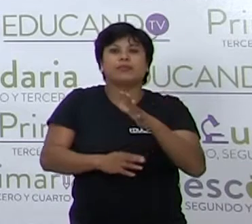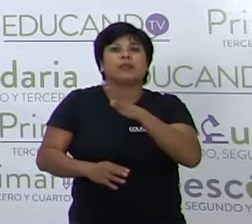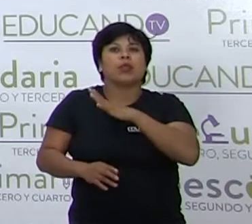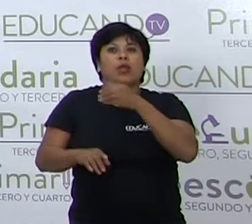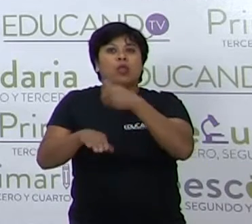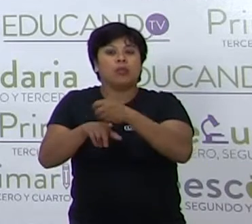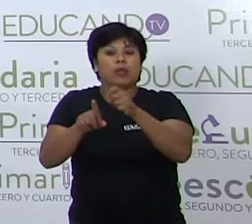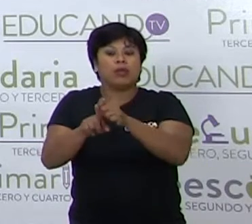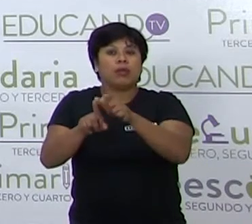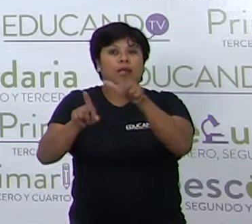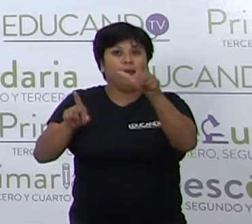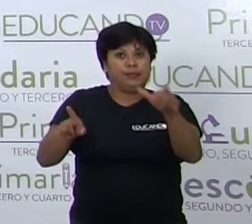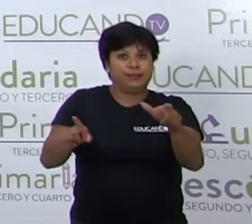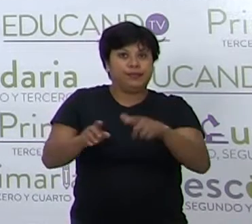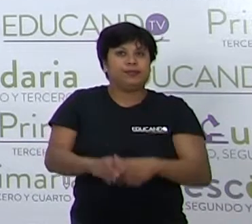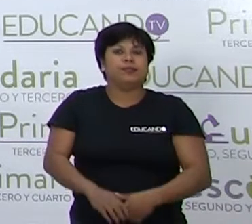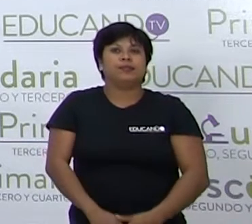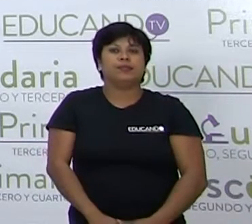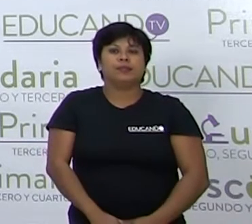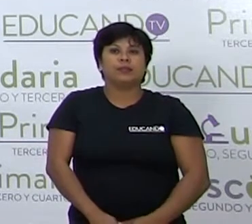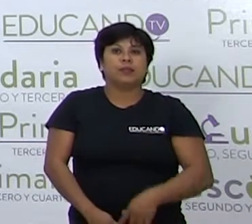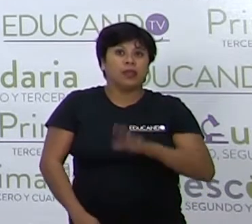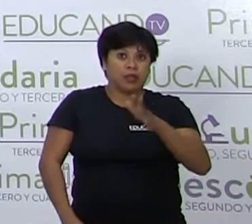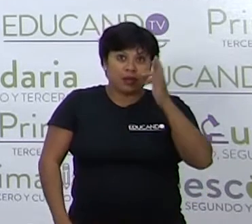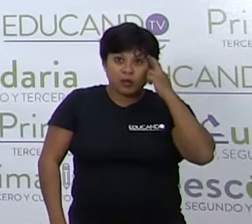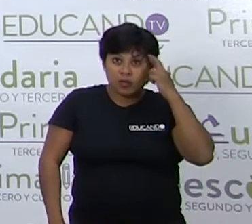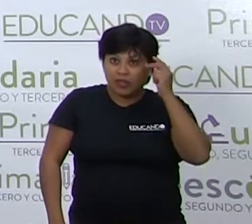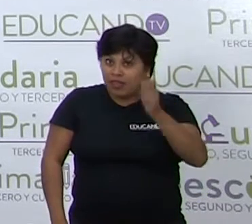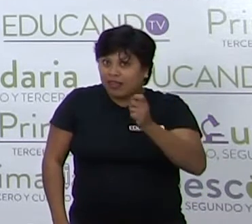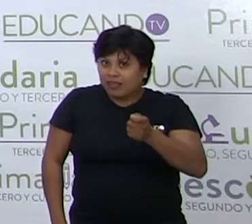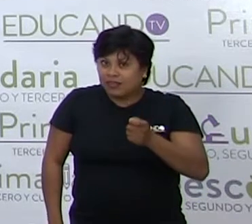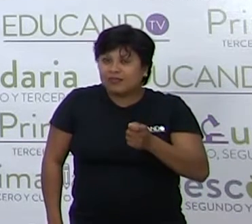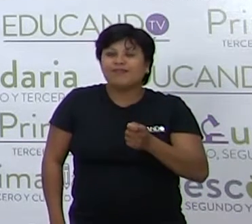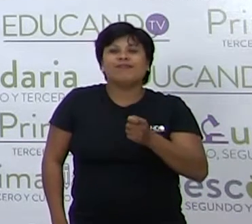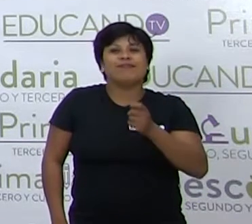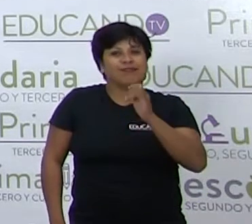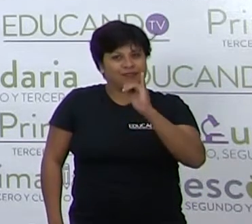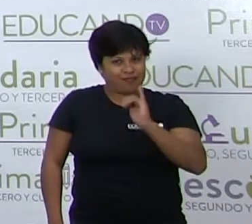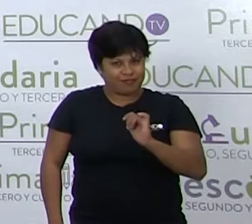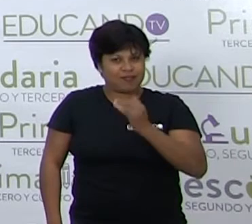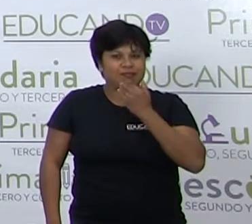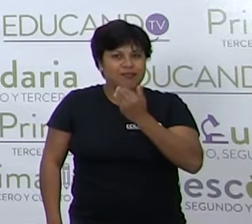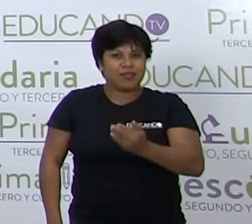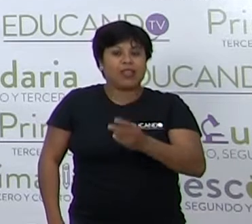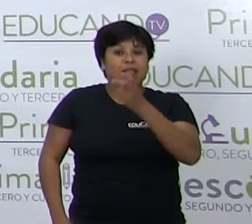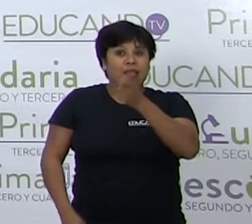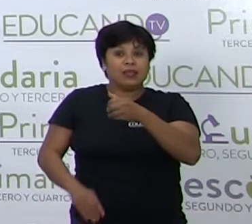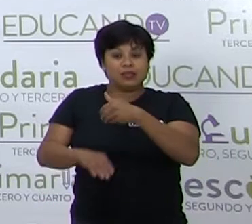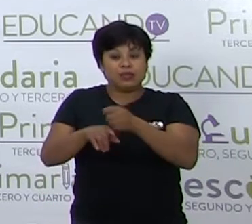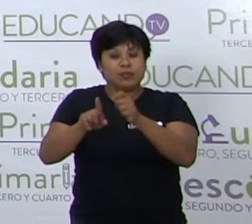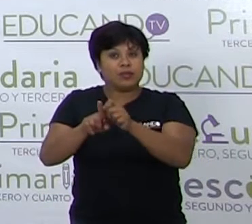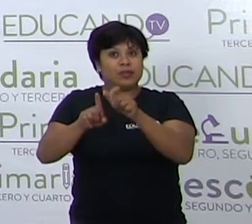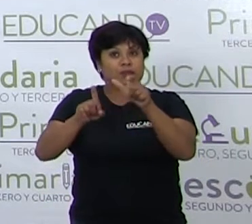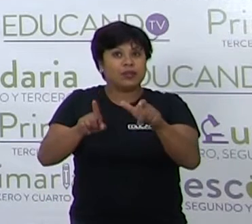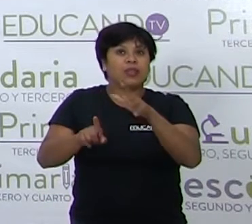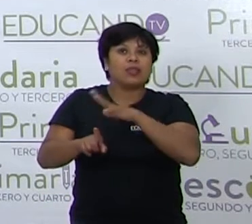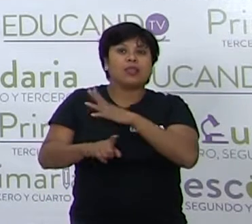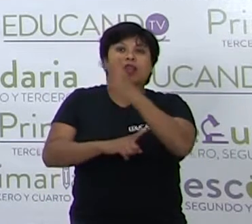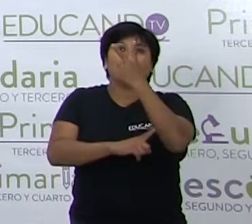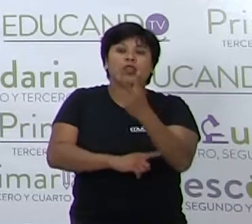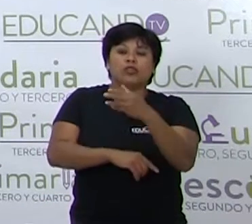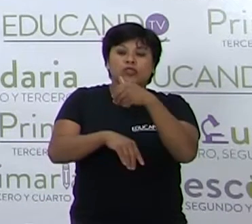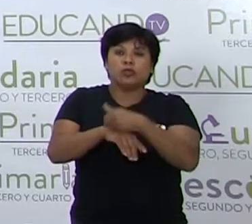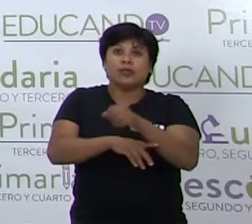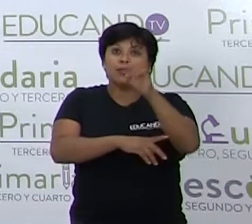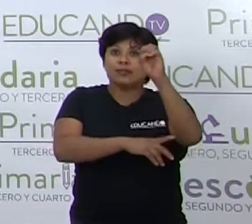recta numérica. ¿Ya recordaste qué es? Sí, ¿verdad? Bien, esta recta numérica tiene dos números,